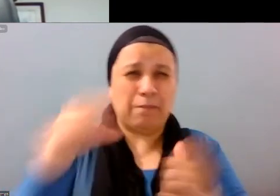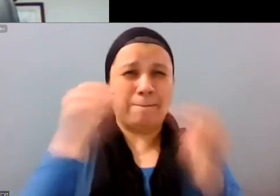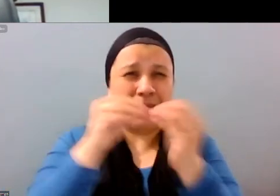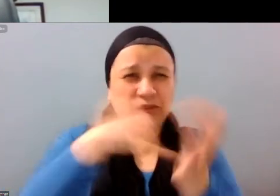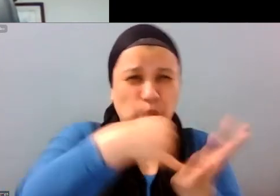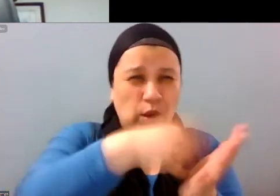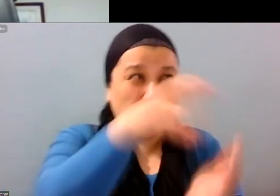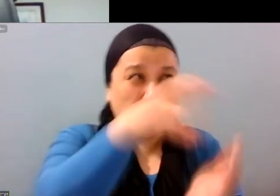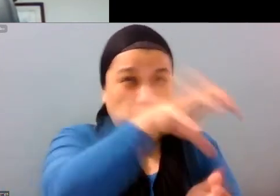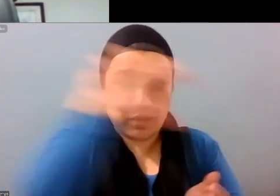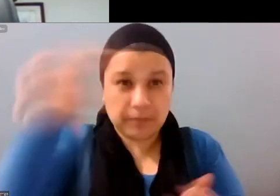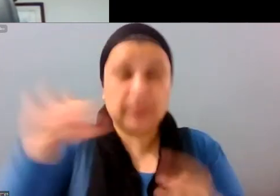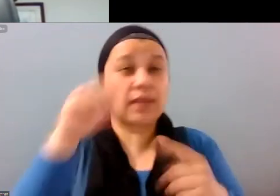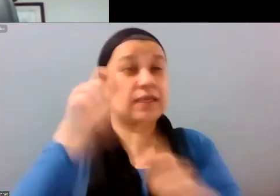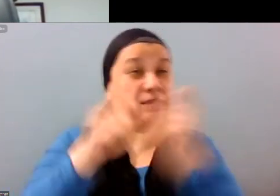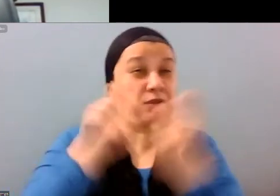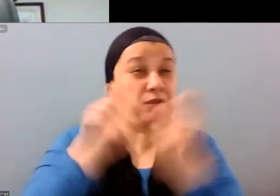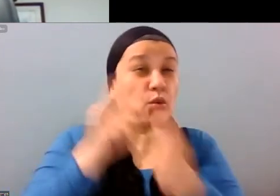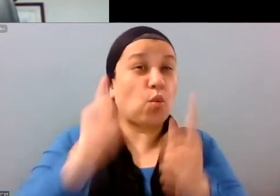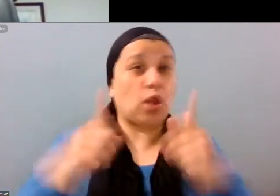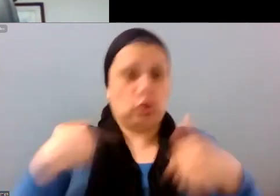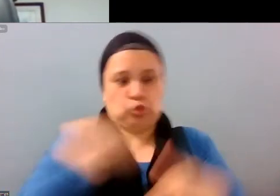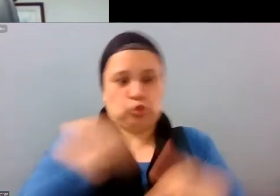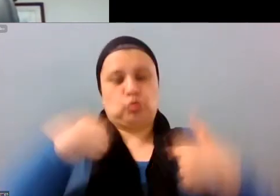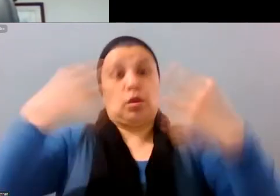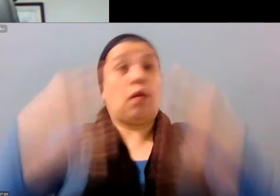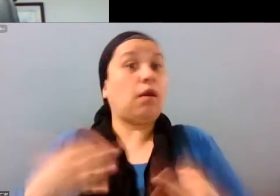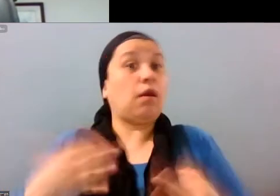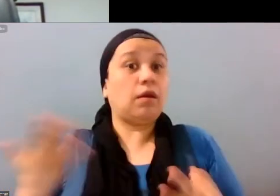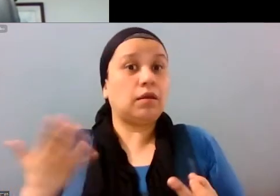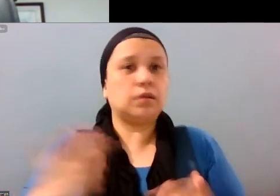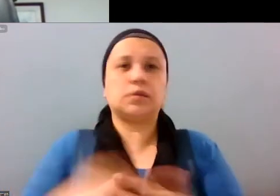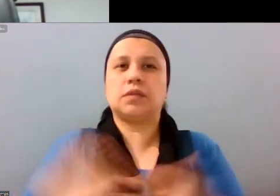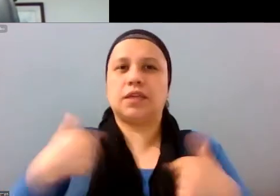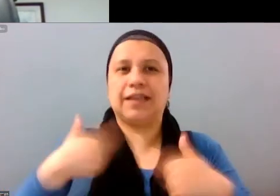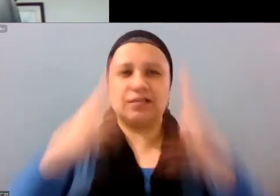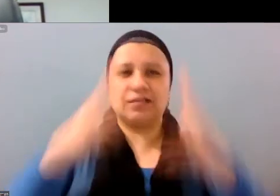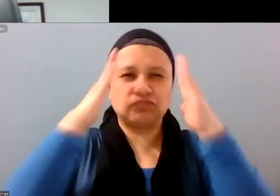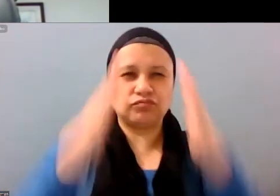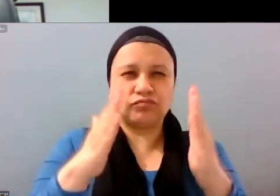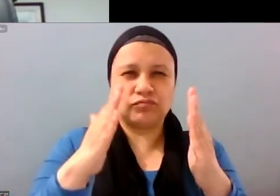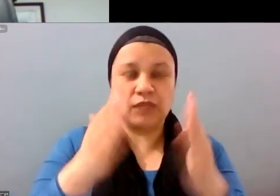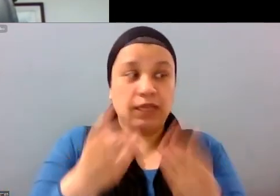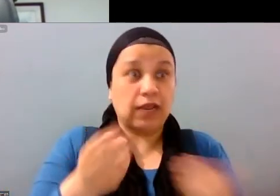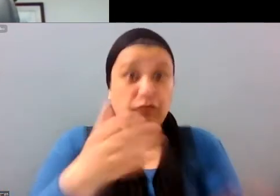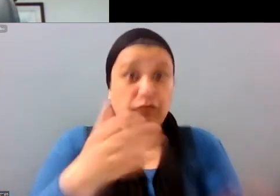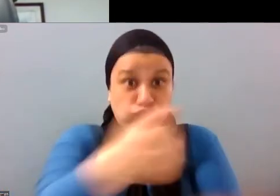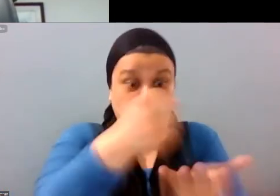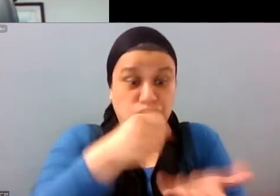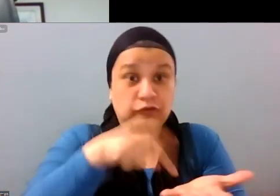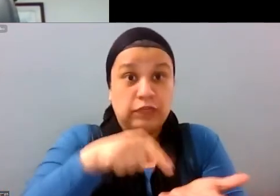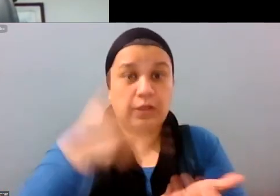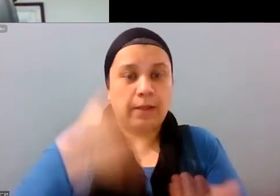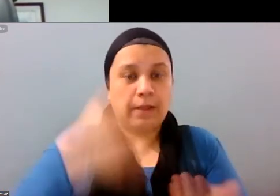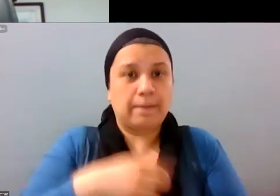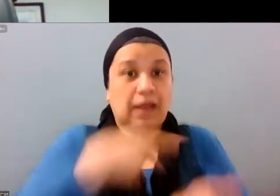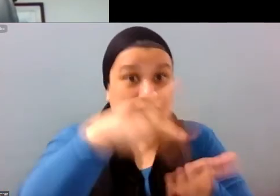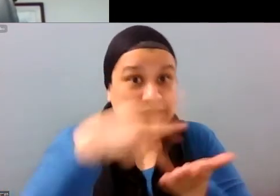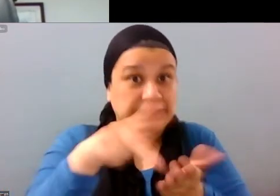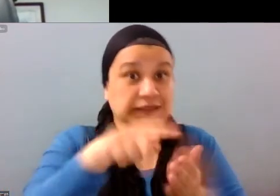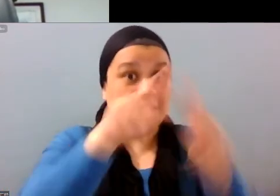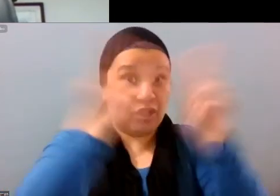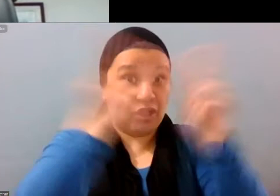particularmente nosotros tomamos la decisión de dedicar una cantidad de recursos para cubrir el costo de la conectividad a